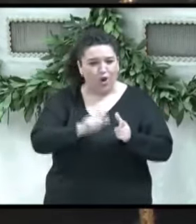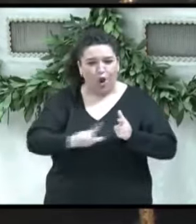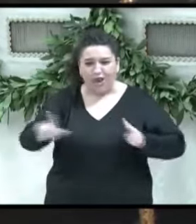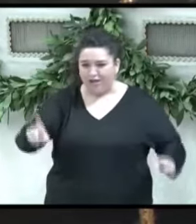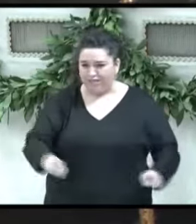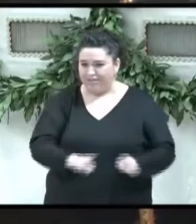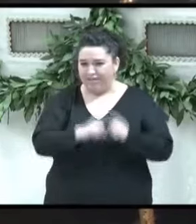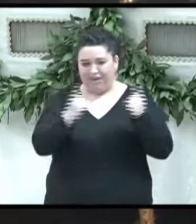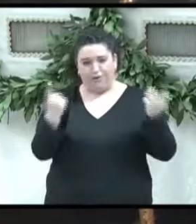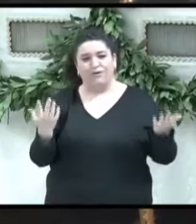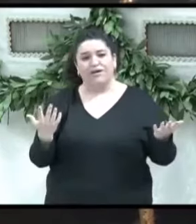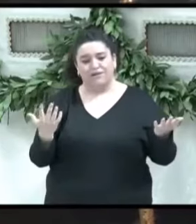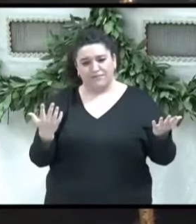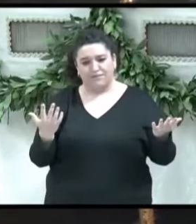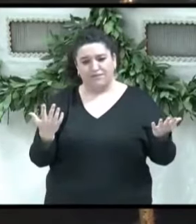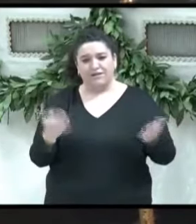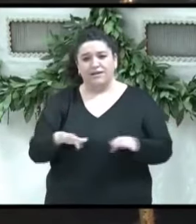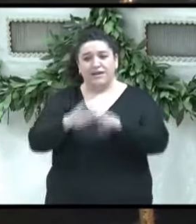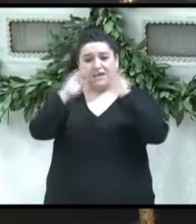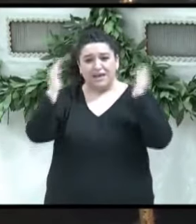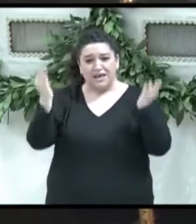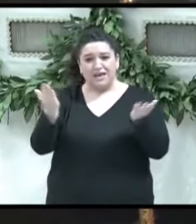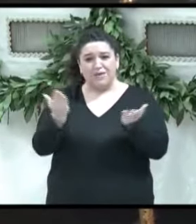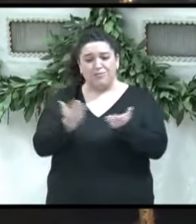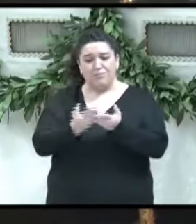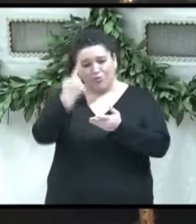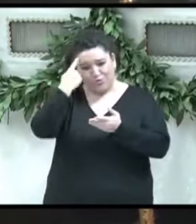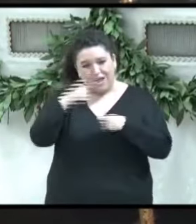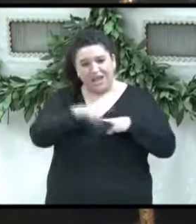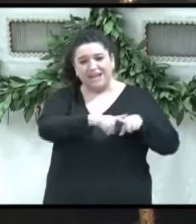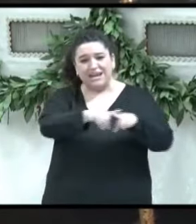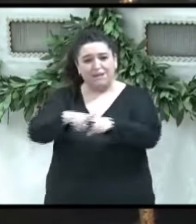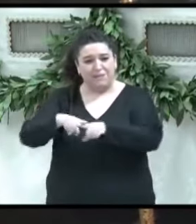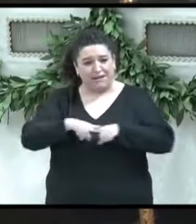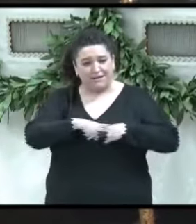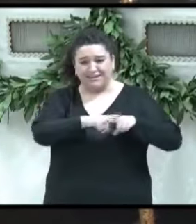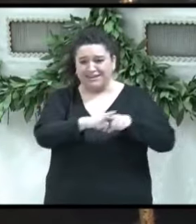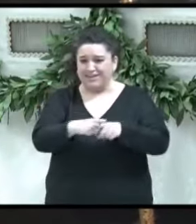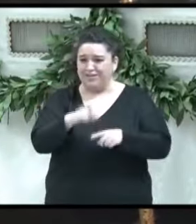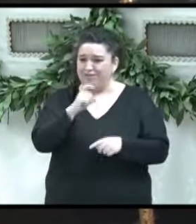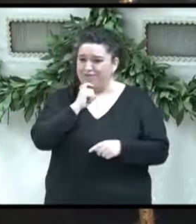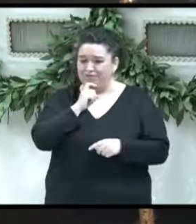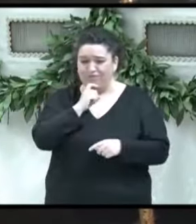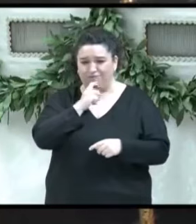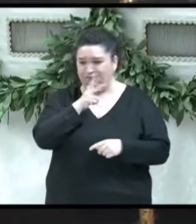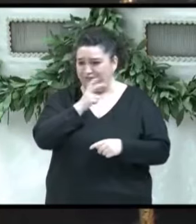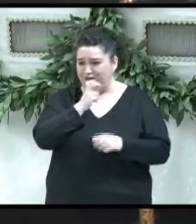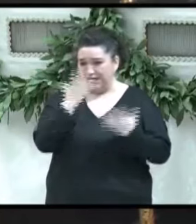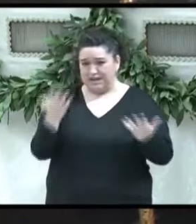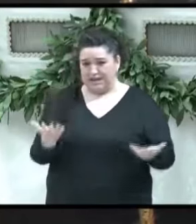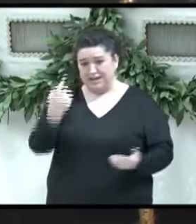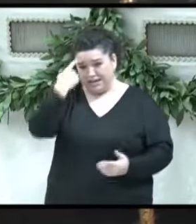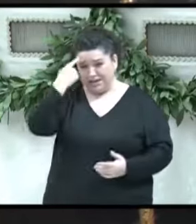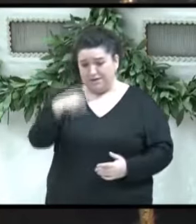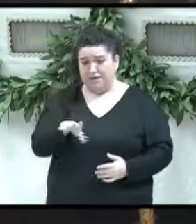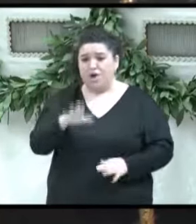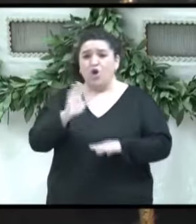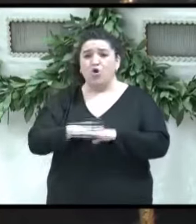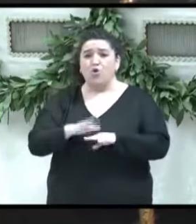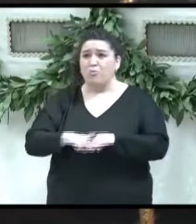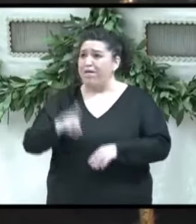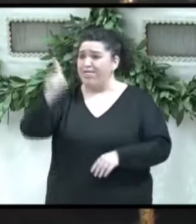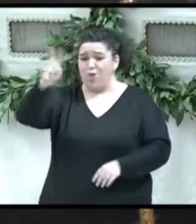de nosotros el mundo está mal repartido ya lo sabemos pero la culpa no es de